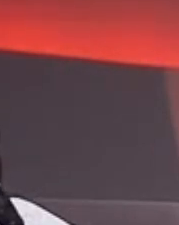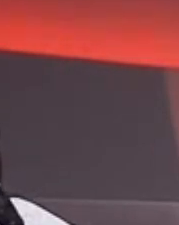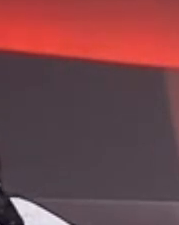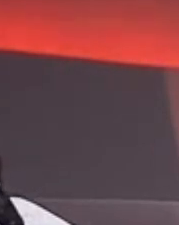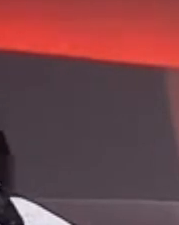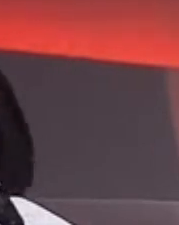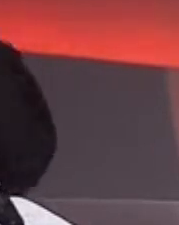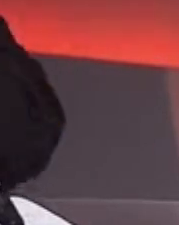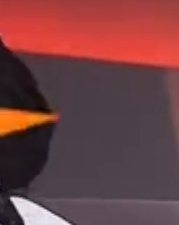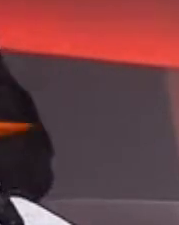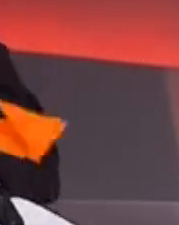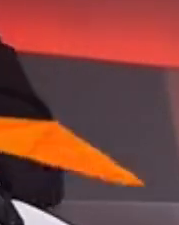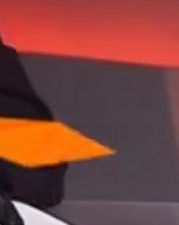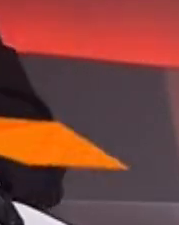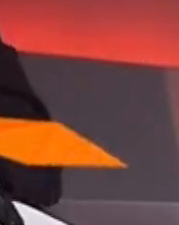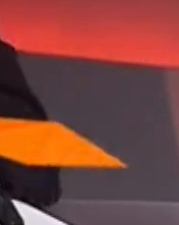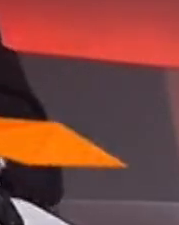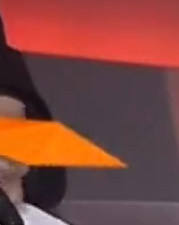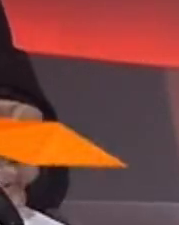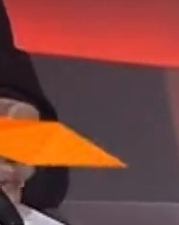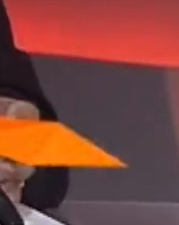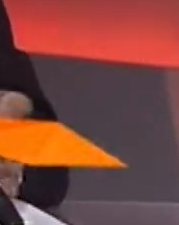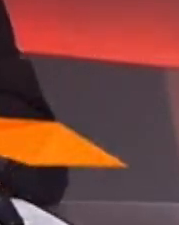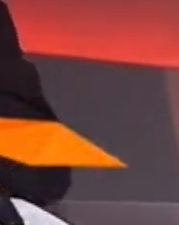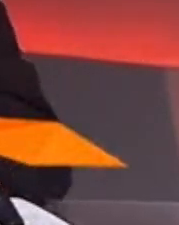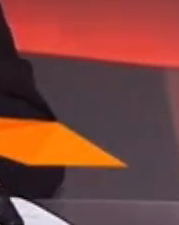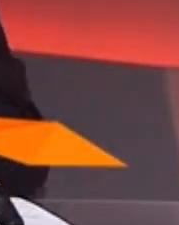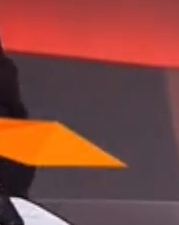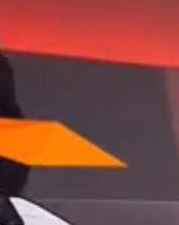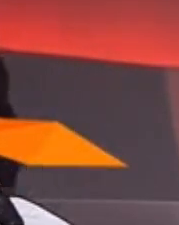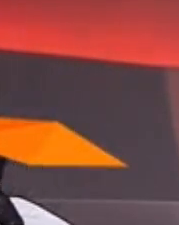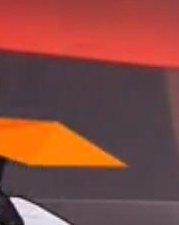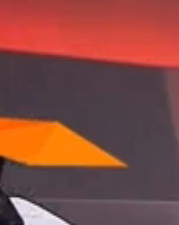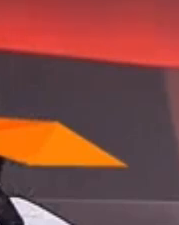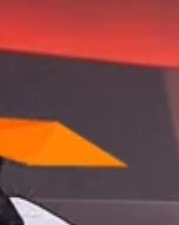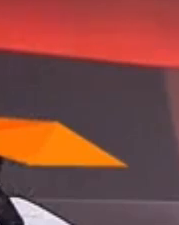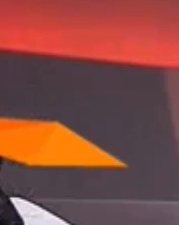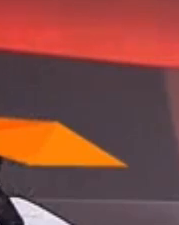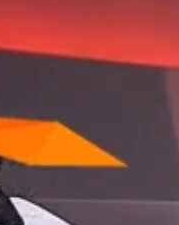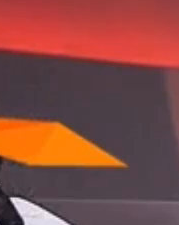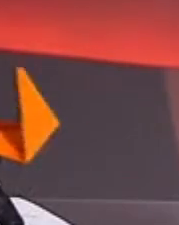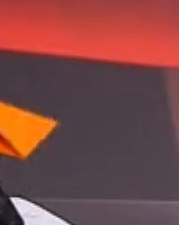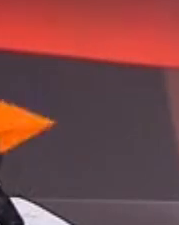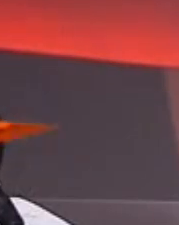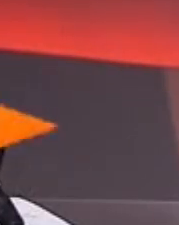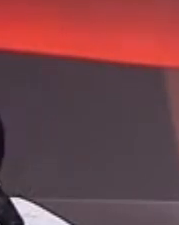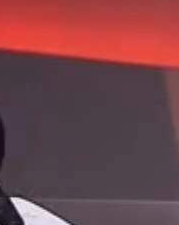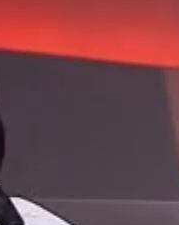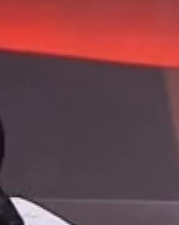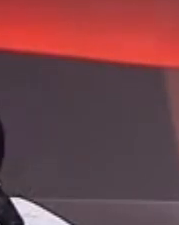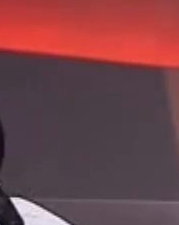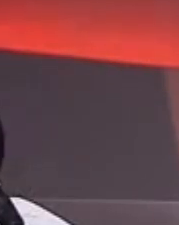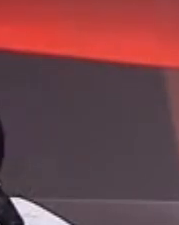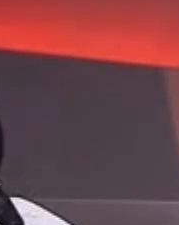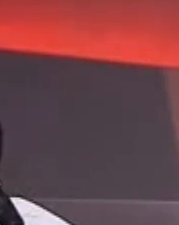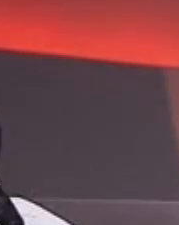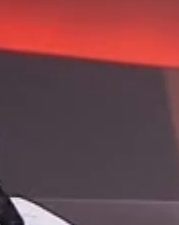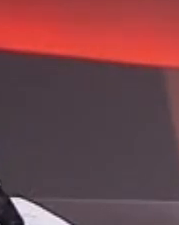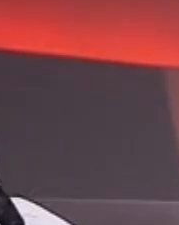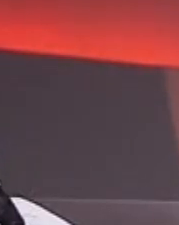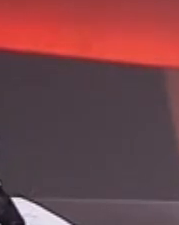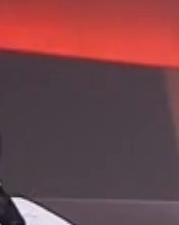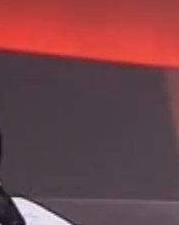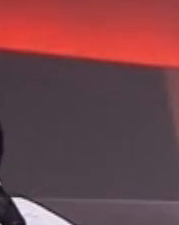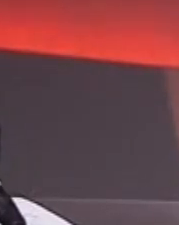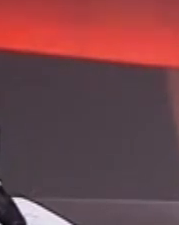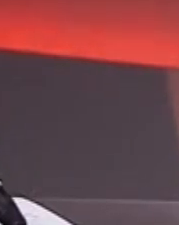en realidad los organizadores están diciendo que que contra cumbre estamos hablando si por un lado son una treintena de países lo que van a estar reunir incluso no